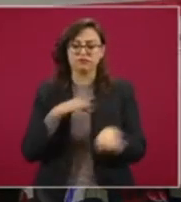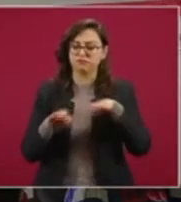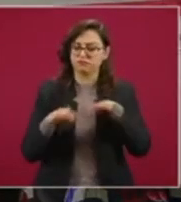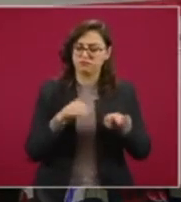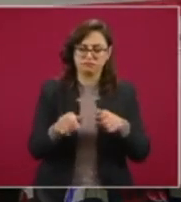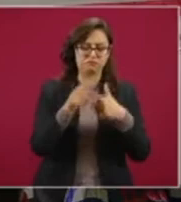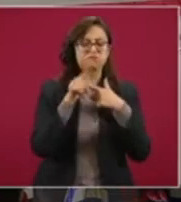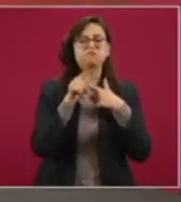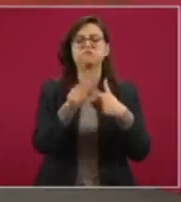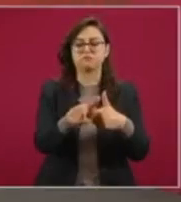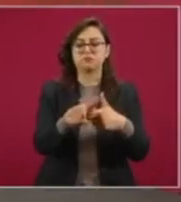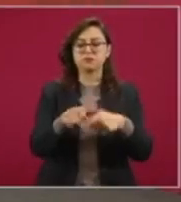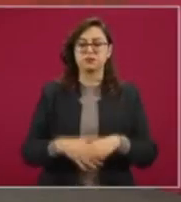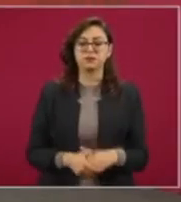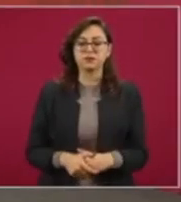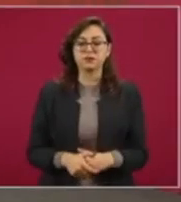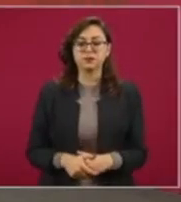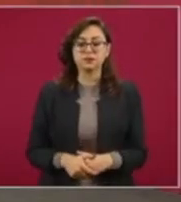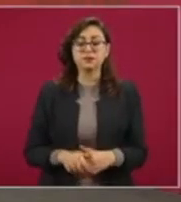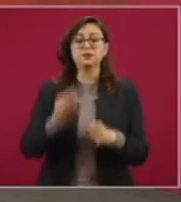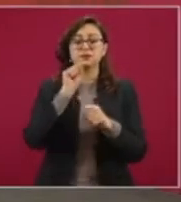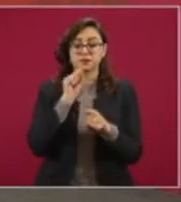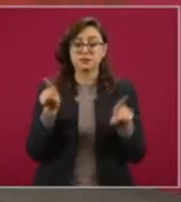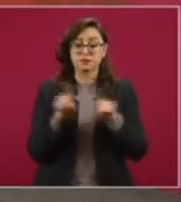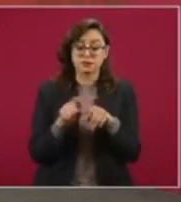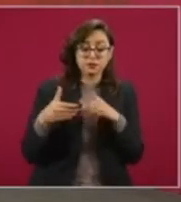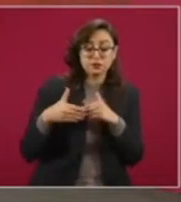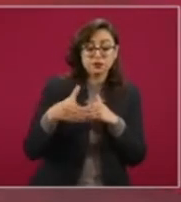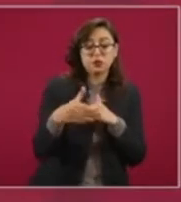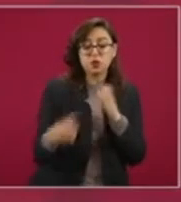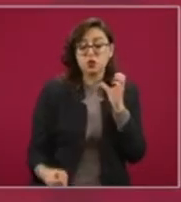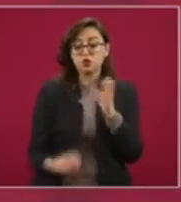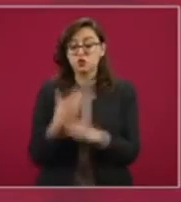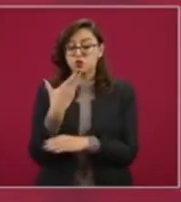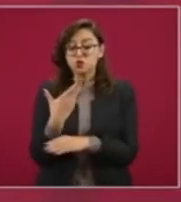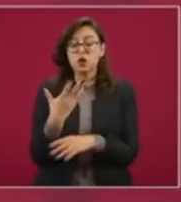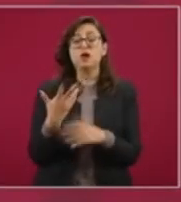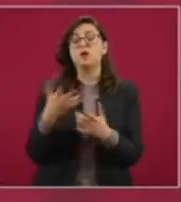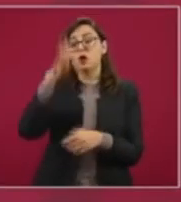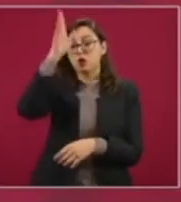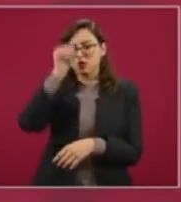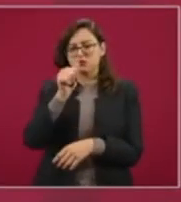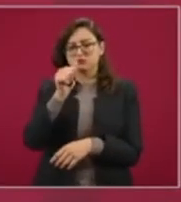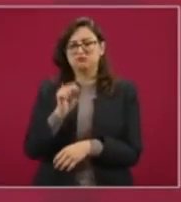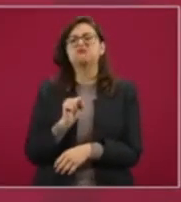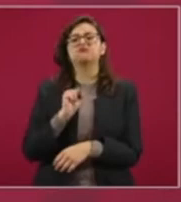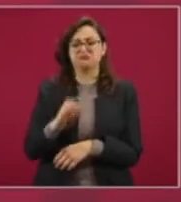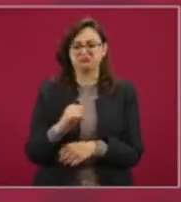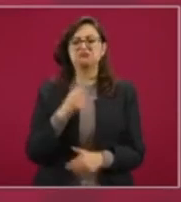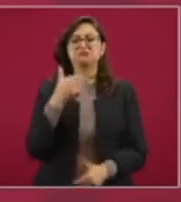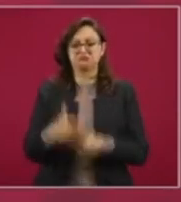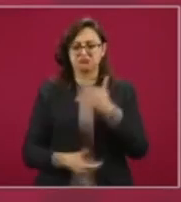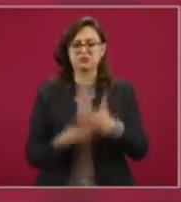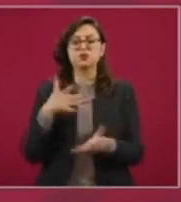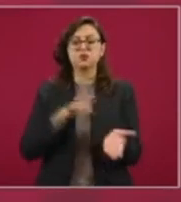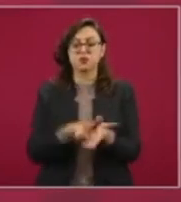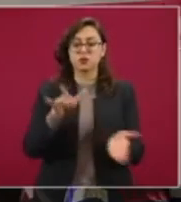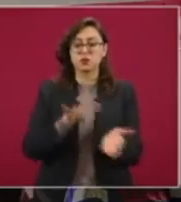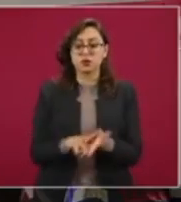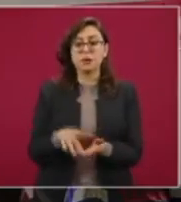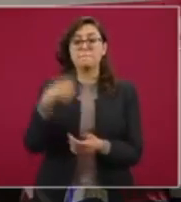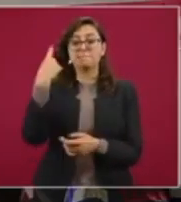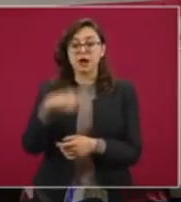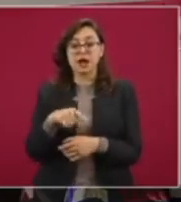estamos dispuestos en esta nueva etapa a apoyar en lo que haga falta en el proceso de distribución de la